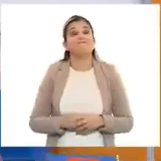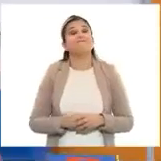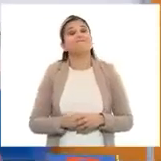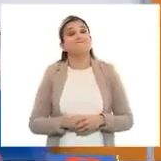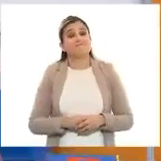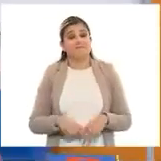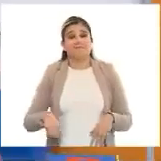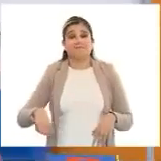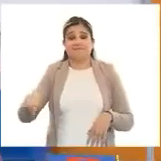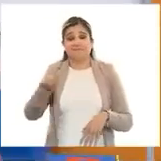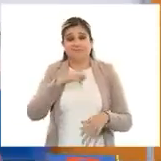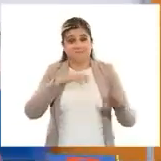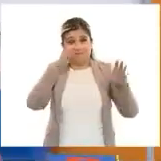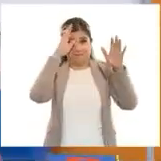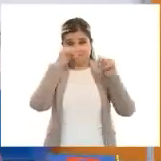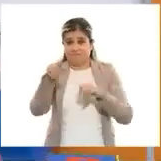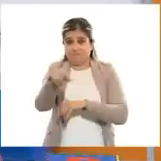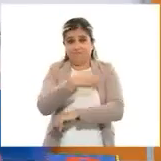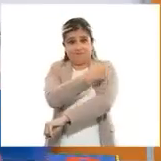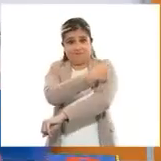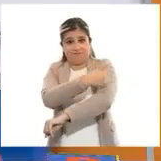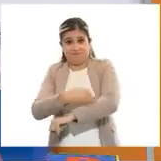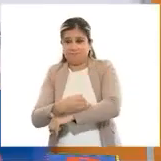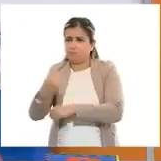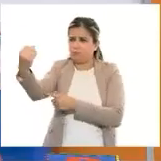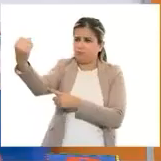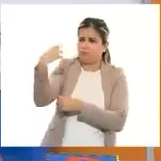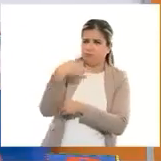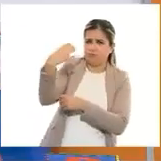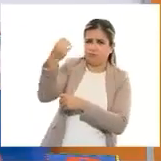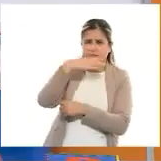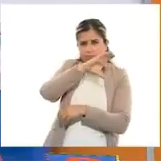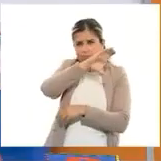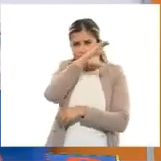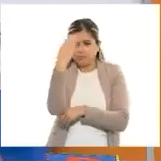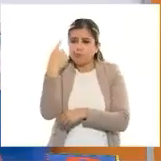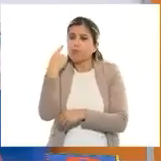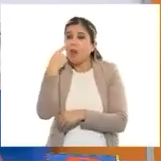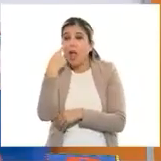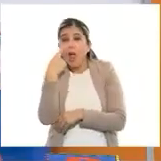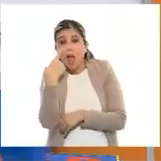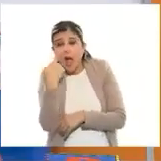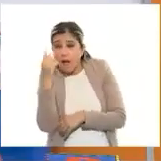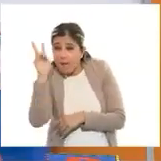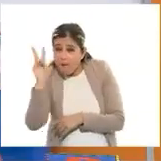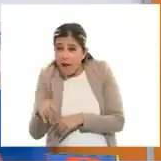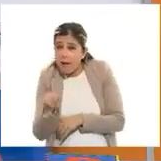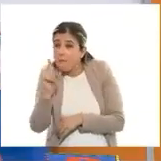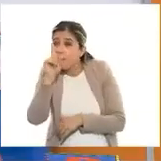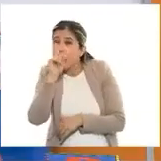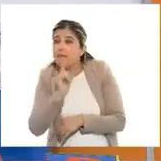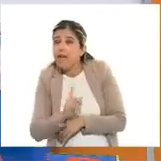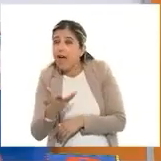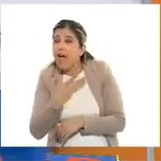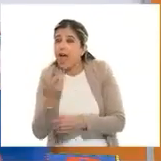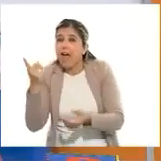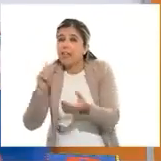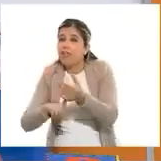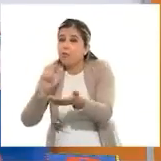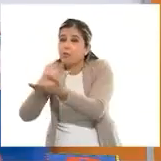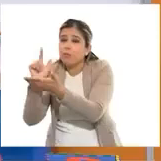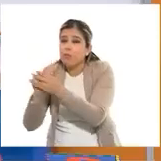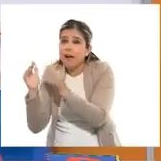Acordamos que sus familias me enviarían una foto semanal para comprobar que habían cumplido con sus